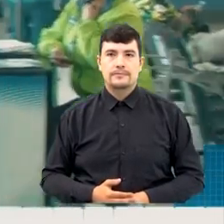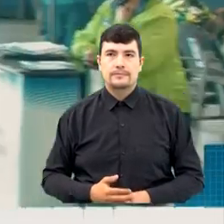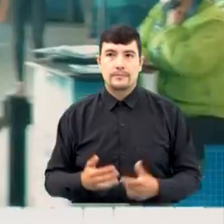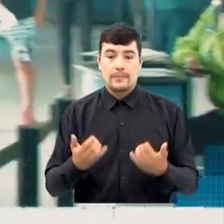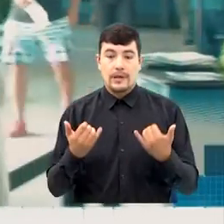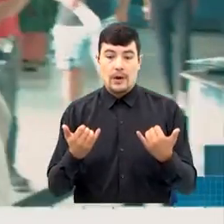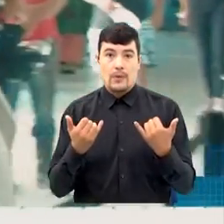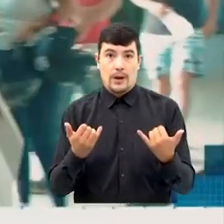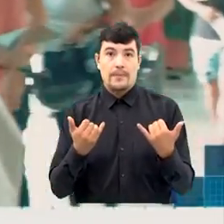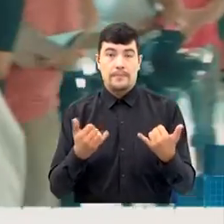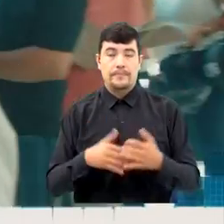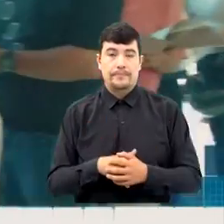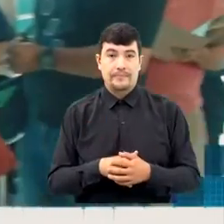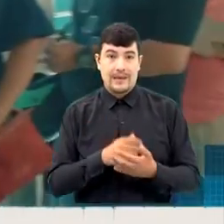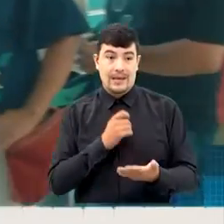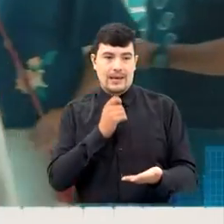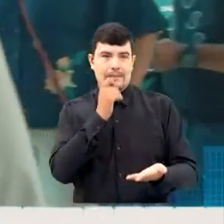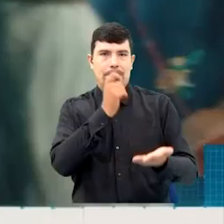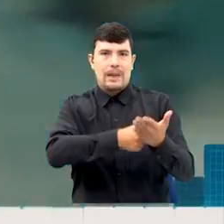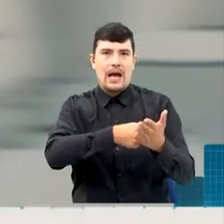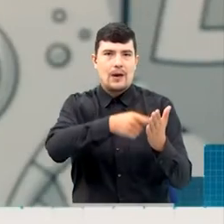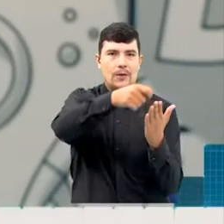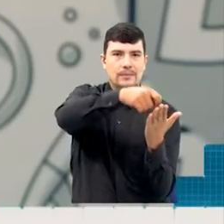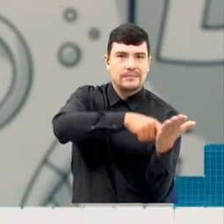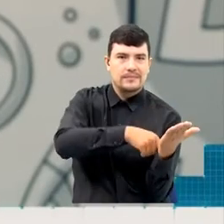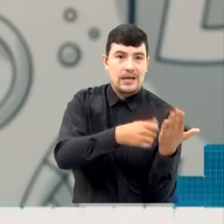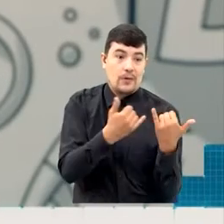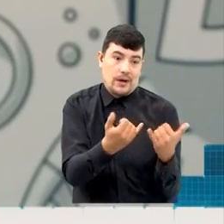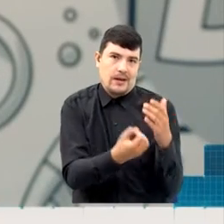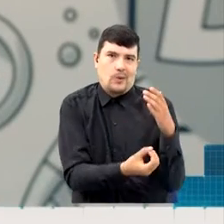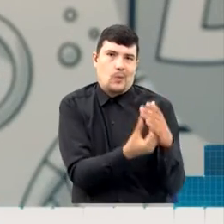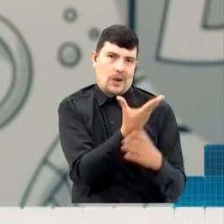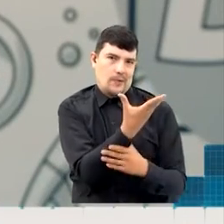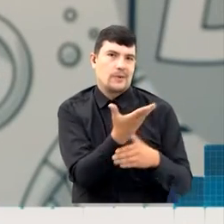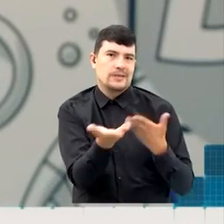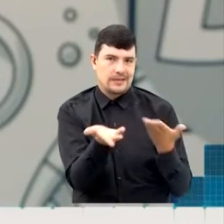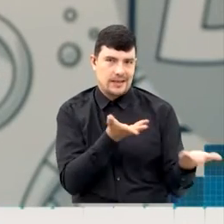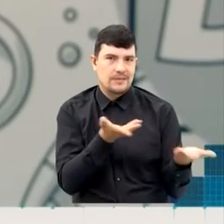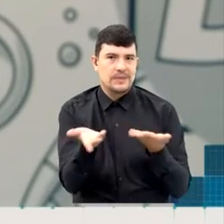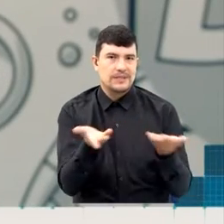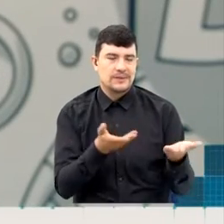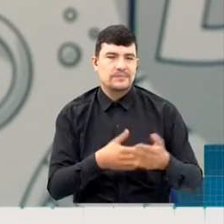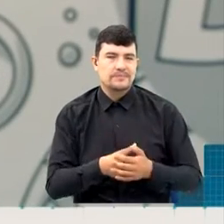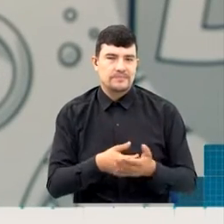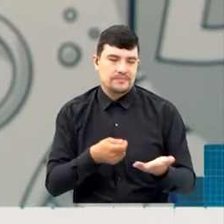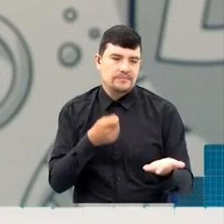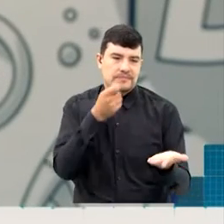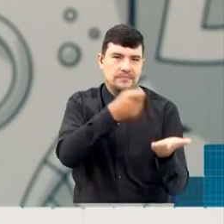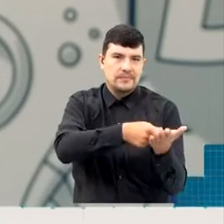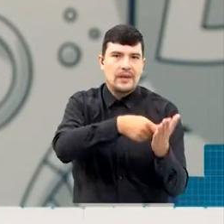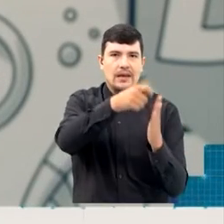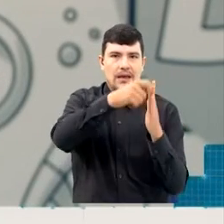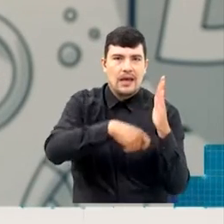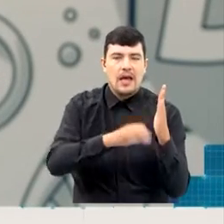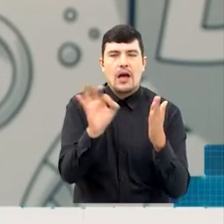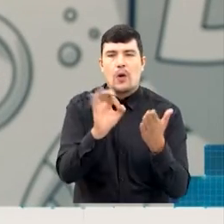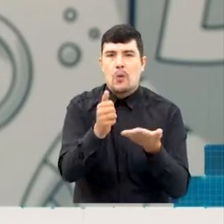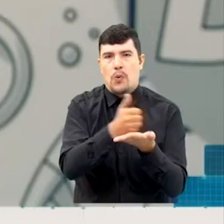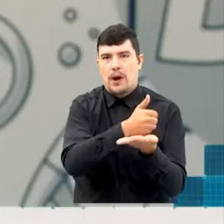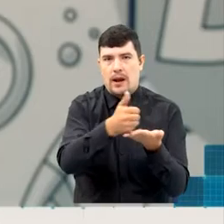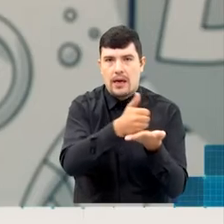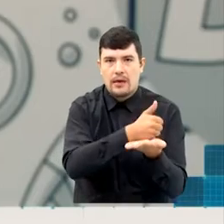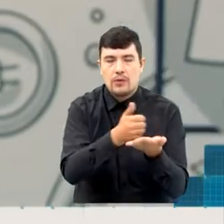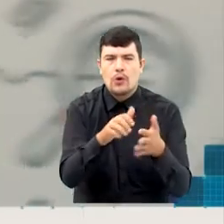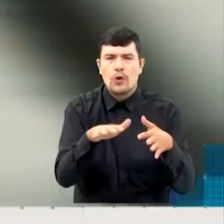Actualmente se actualizó ese pago por medio de datáfono en nuestros kioscos a través de tarjeta débito, tarjeta crédito, por medio